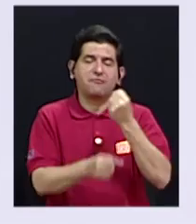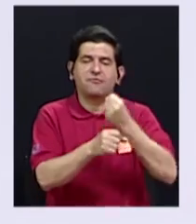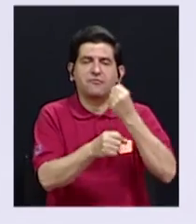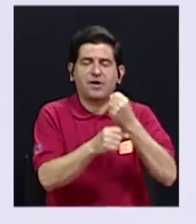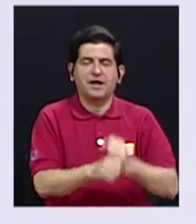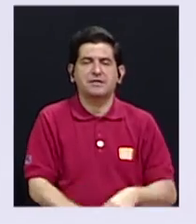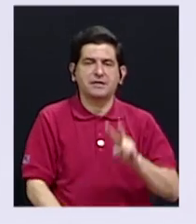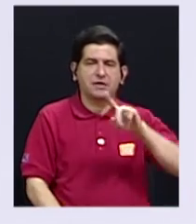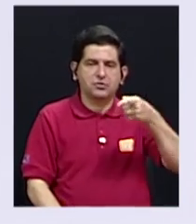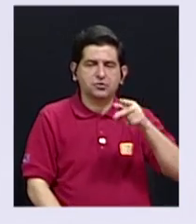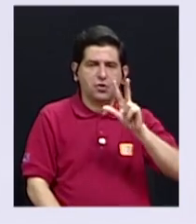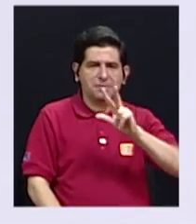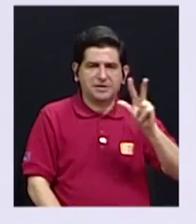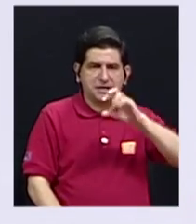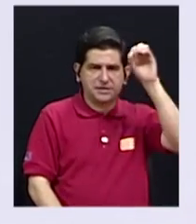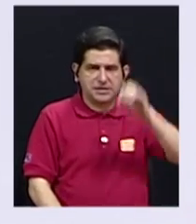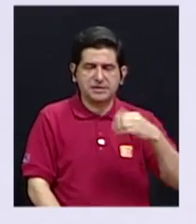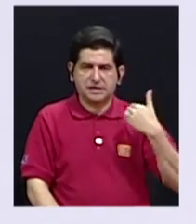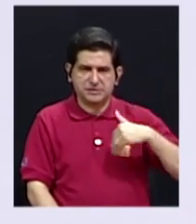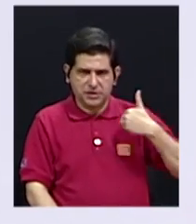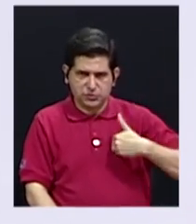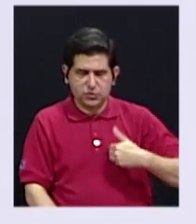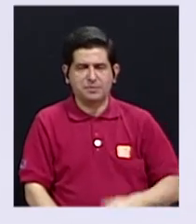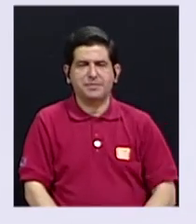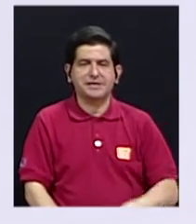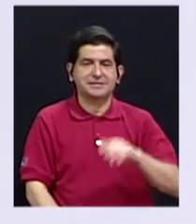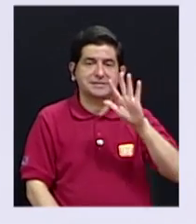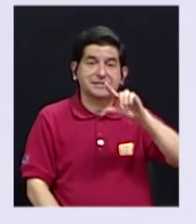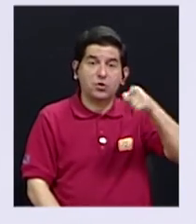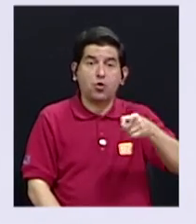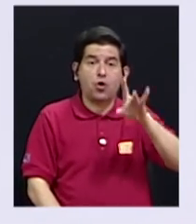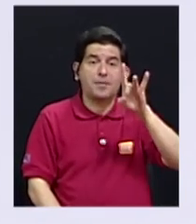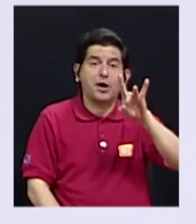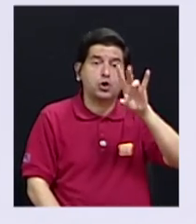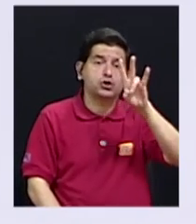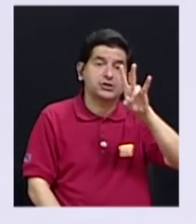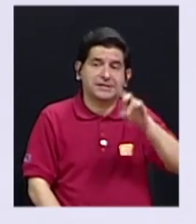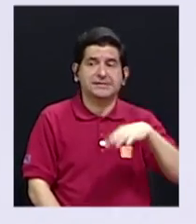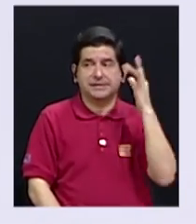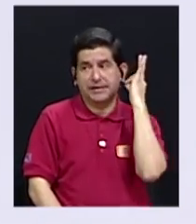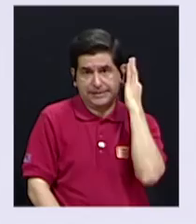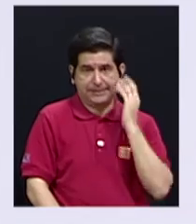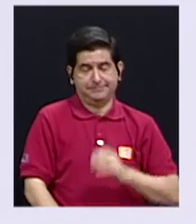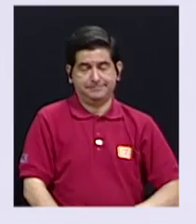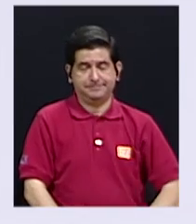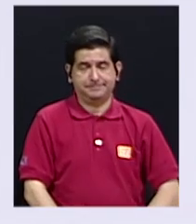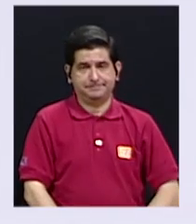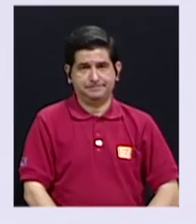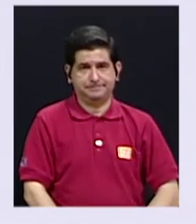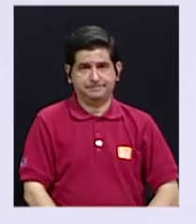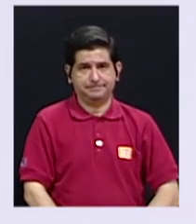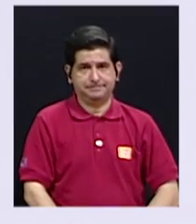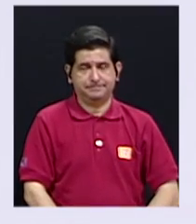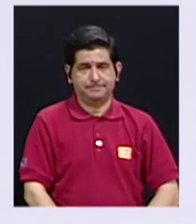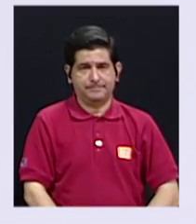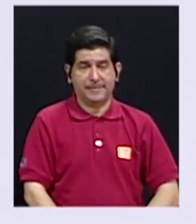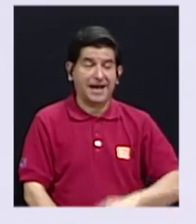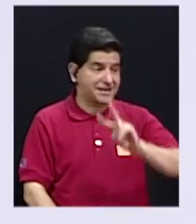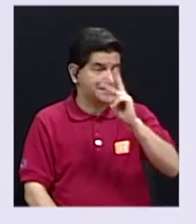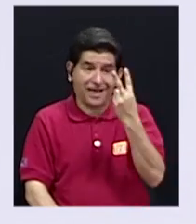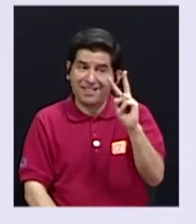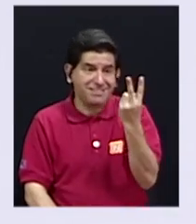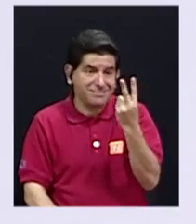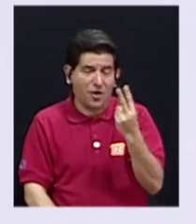es 233 por ciento para los hombres y 587 para las mujeres es el doble